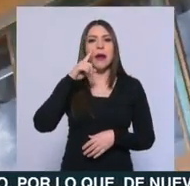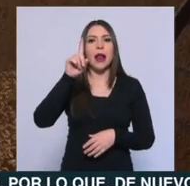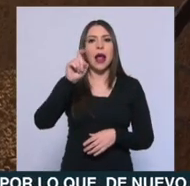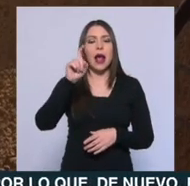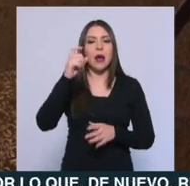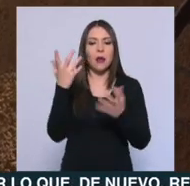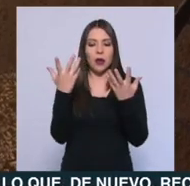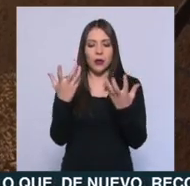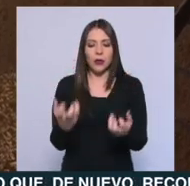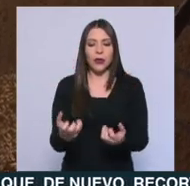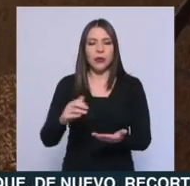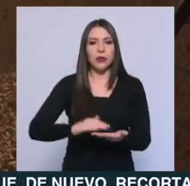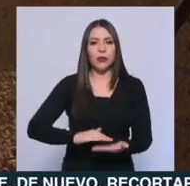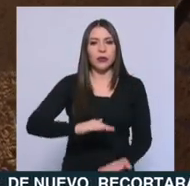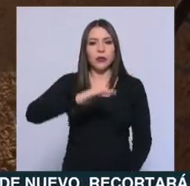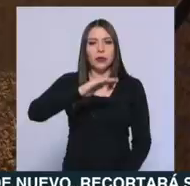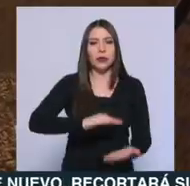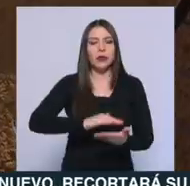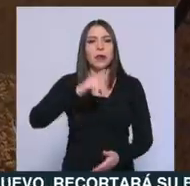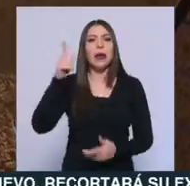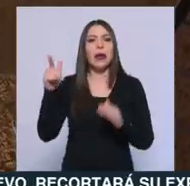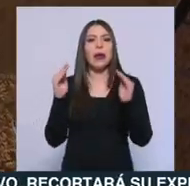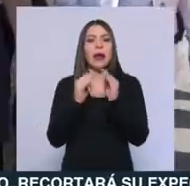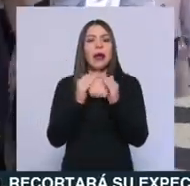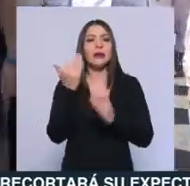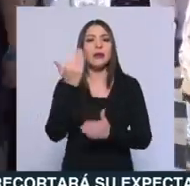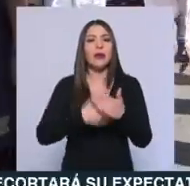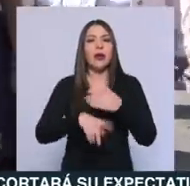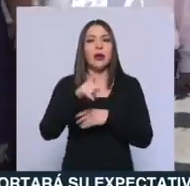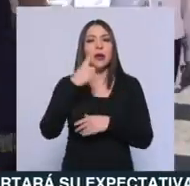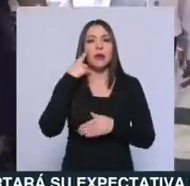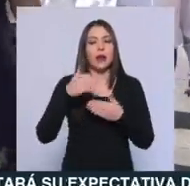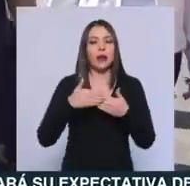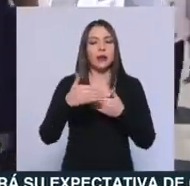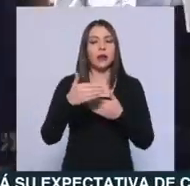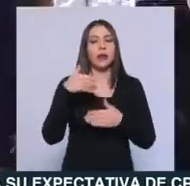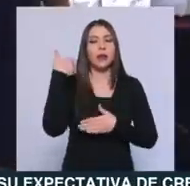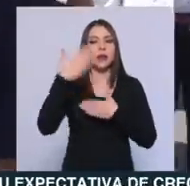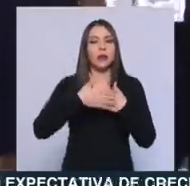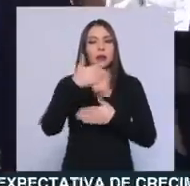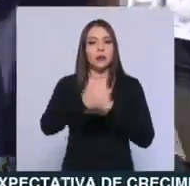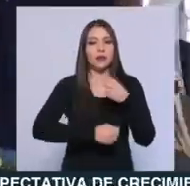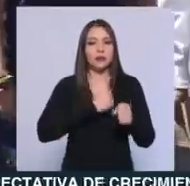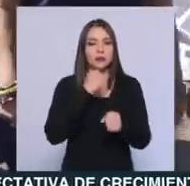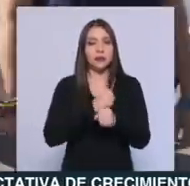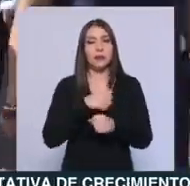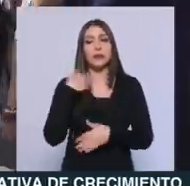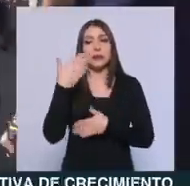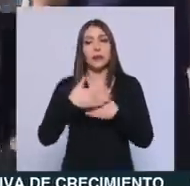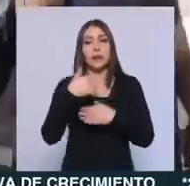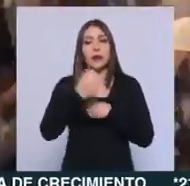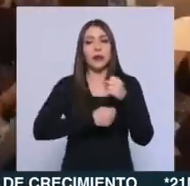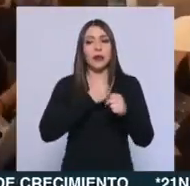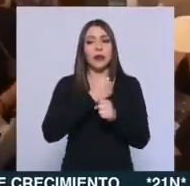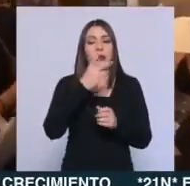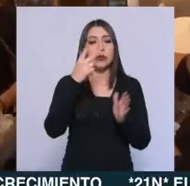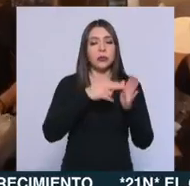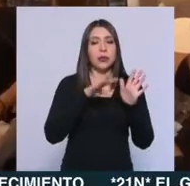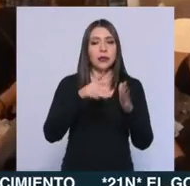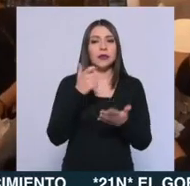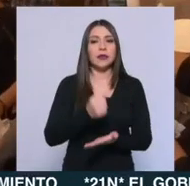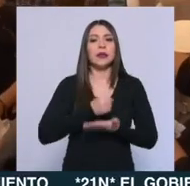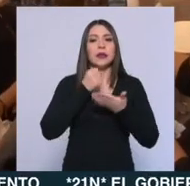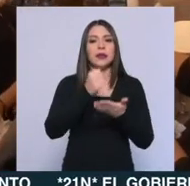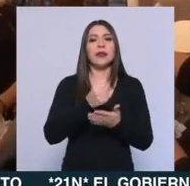viviendas con carencia de líquido en los próximos 6 años. Para 2019 se invertirán 200 millones de pesos en